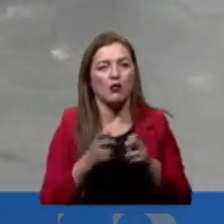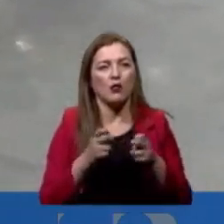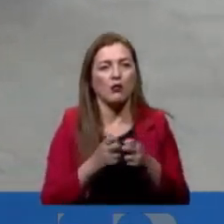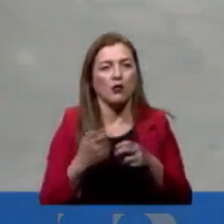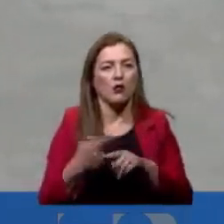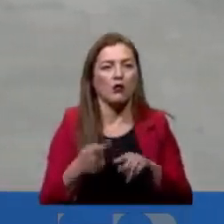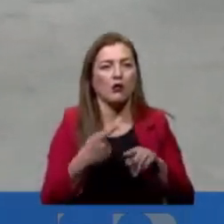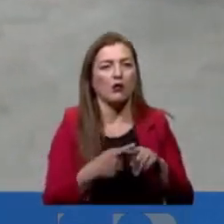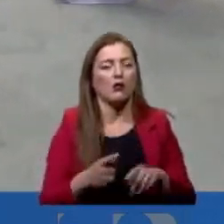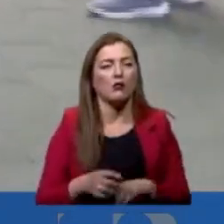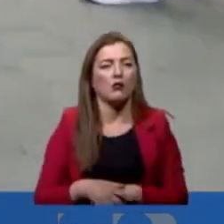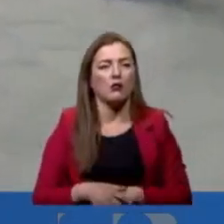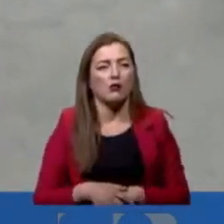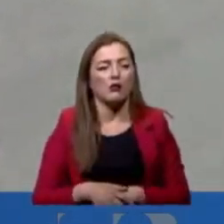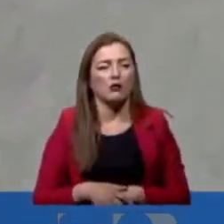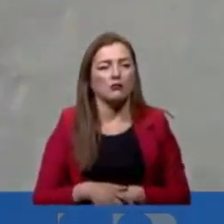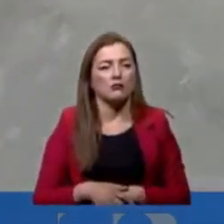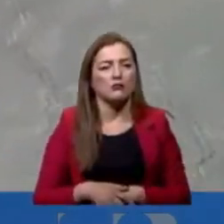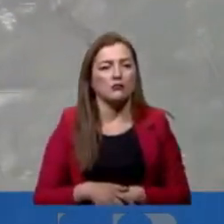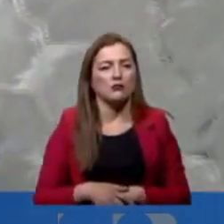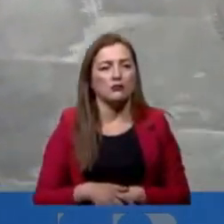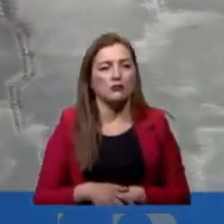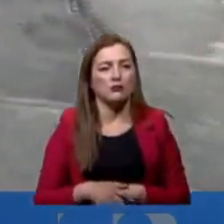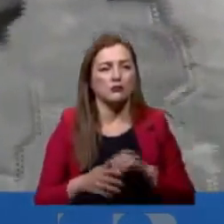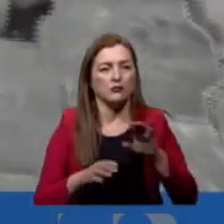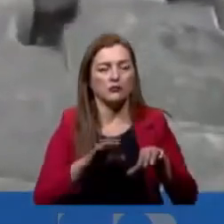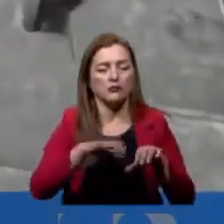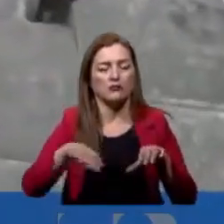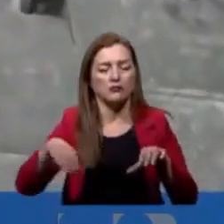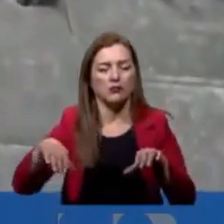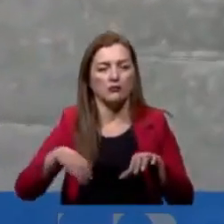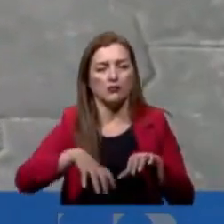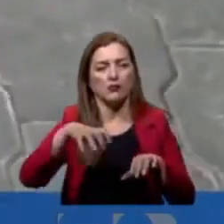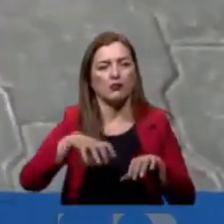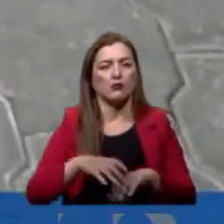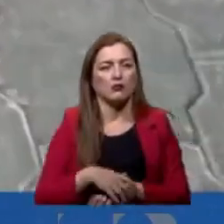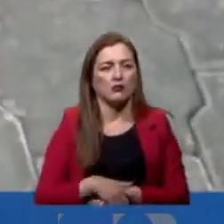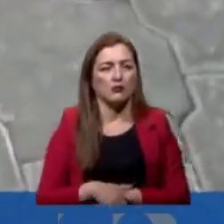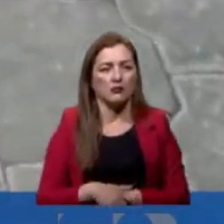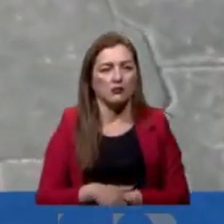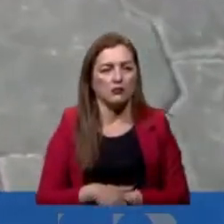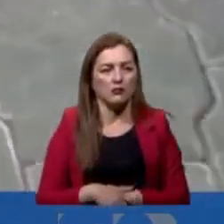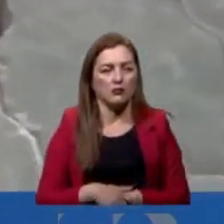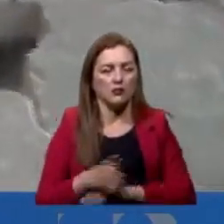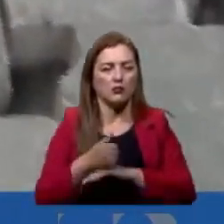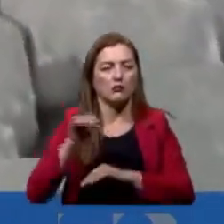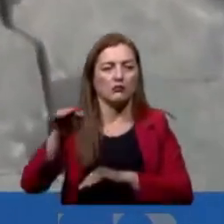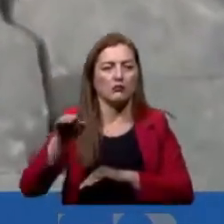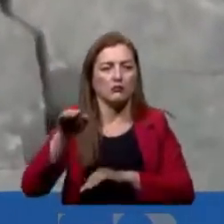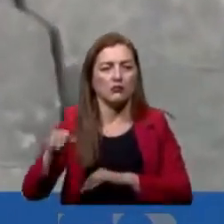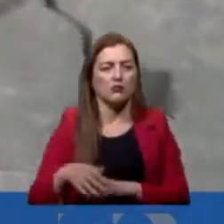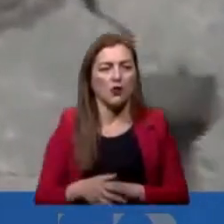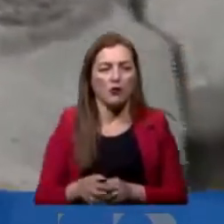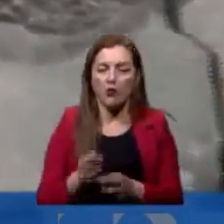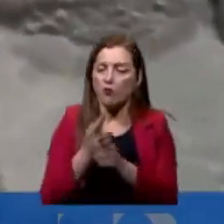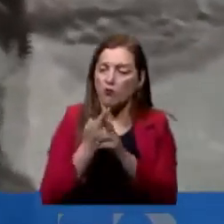en este caso el tema de la pavimentación. Desde aquí hacemos este llamado a las autoridades, esperamos tener una respuesta pronta